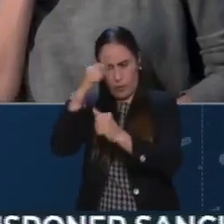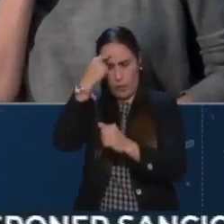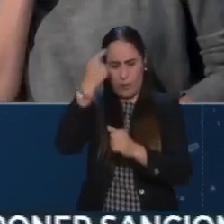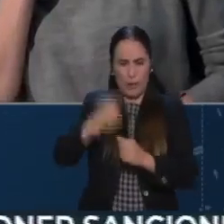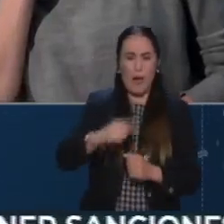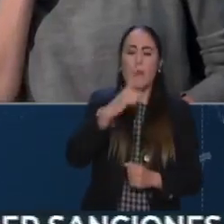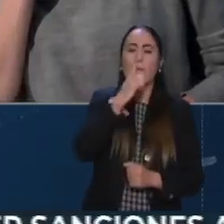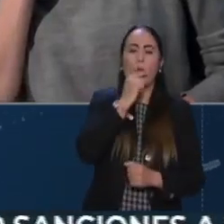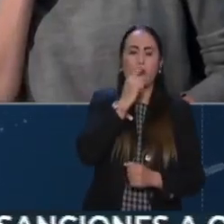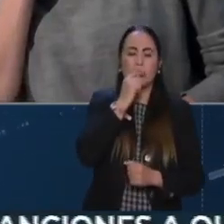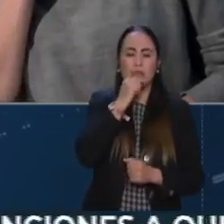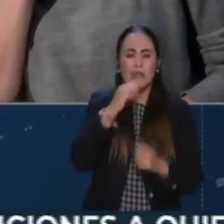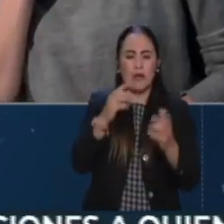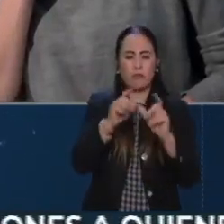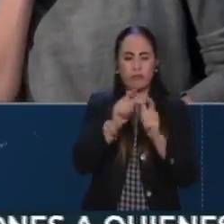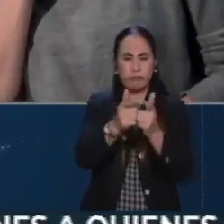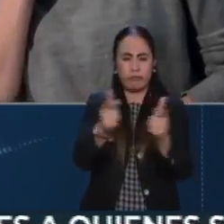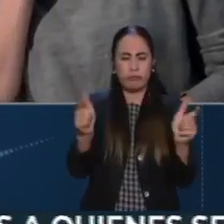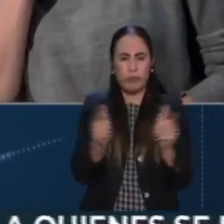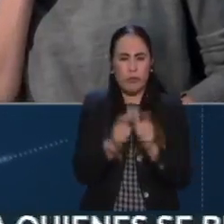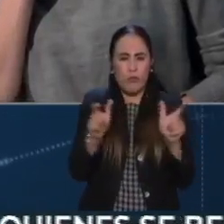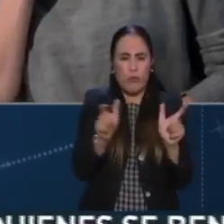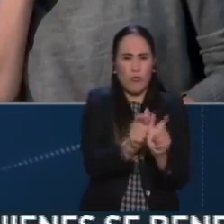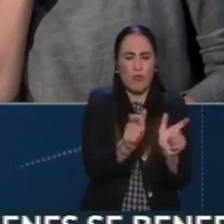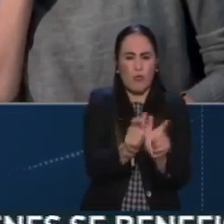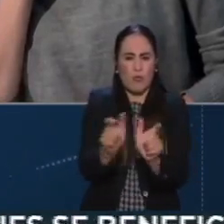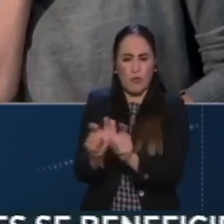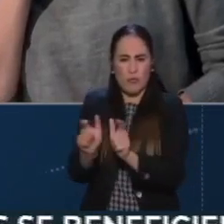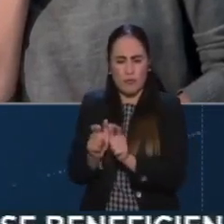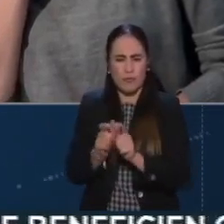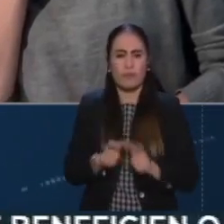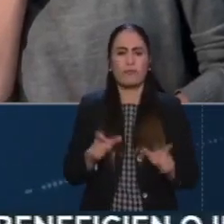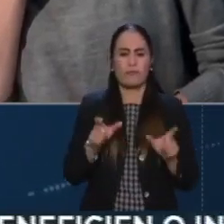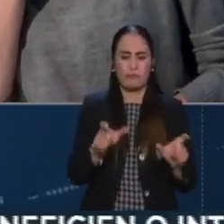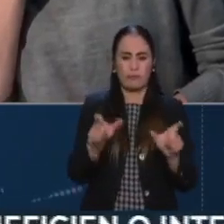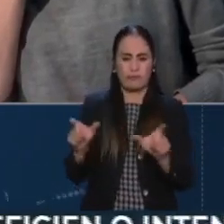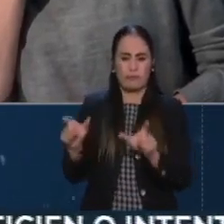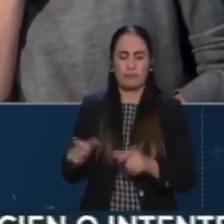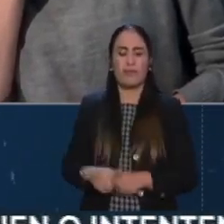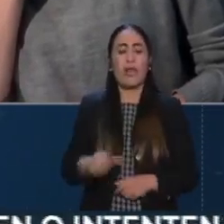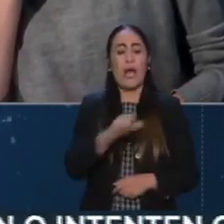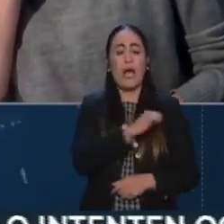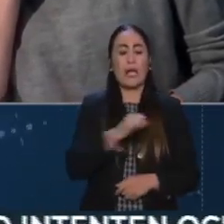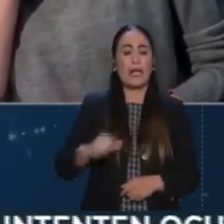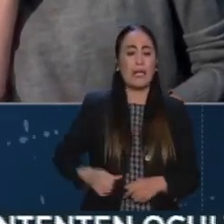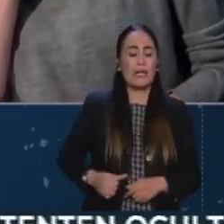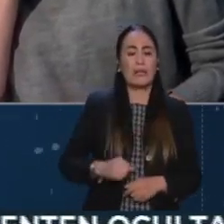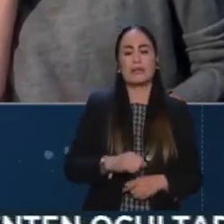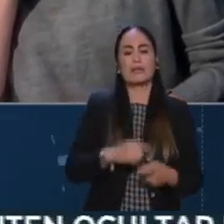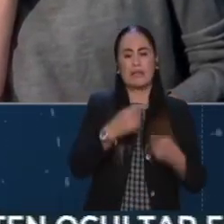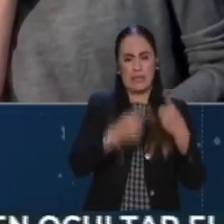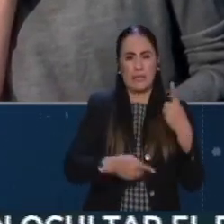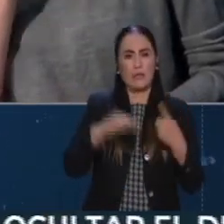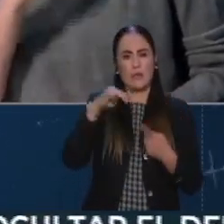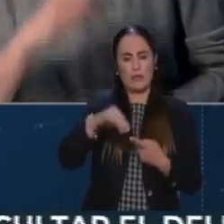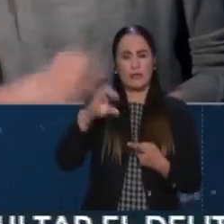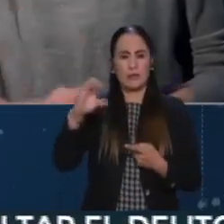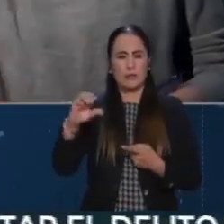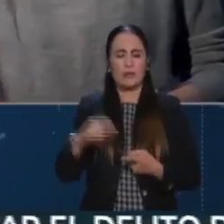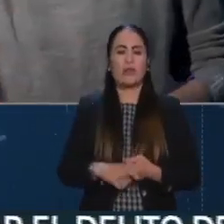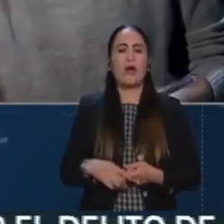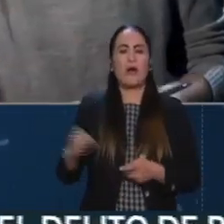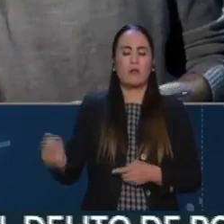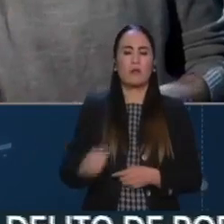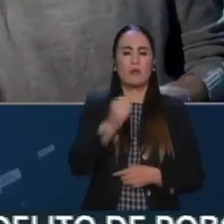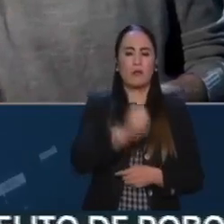Policía Metropolitana, la Agencia Metropolitana de Seguridad. Los alcaldes de MC impusieron a Marco Valerio